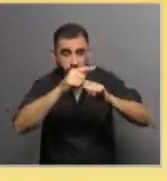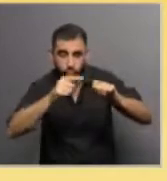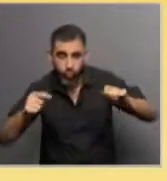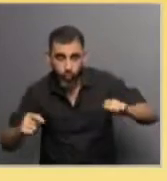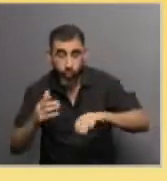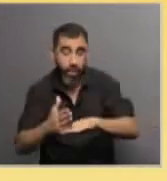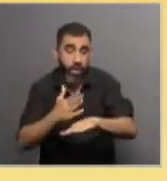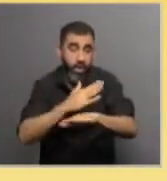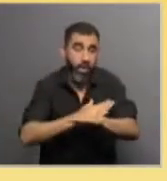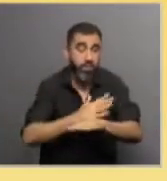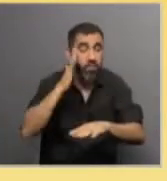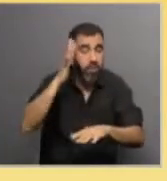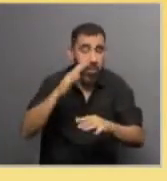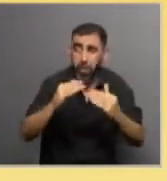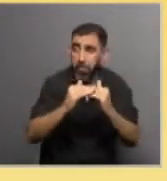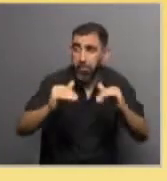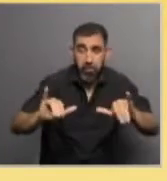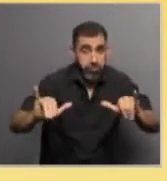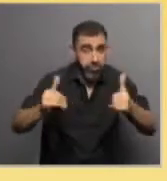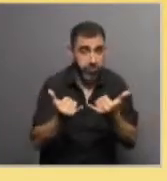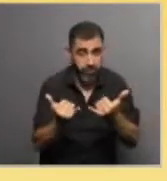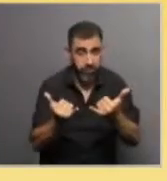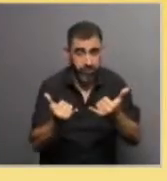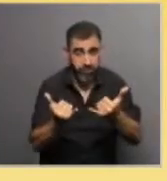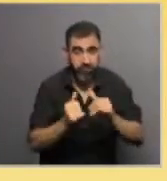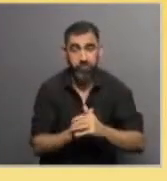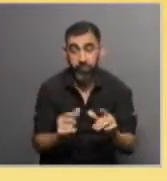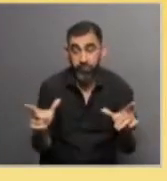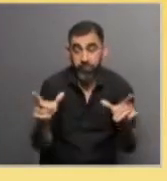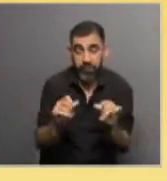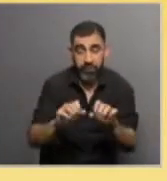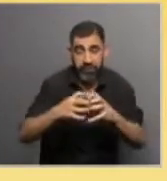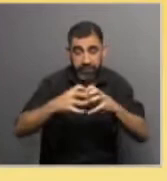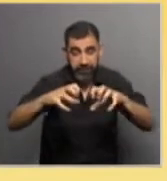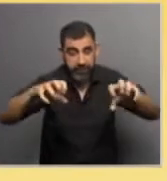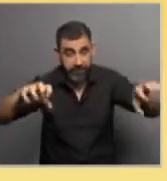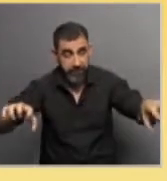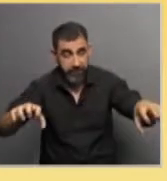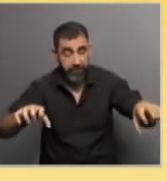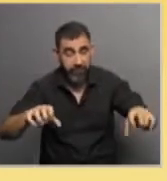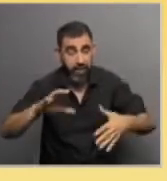preexistentes que considerábamos estabilizadas, una vez que cesó esa fragmentación continental,